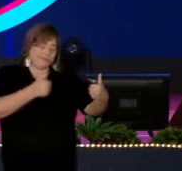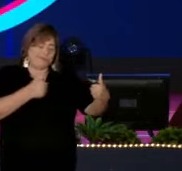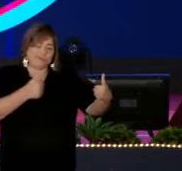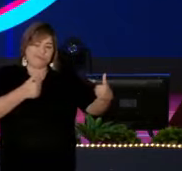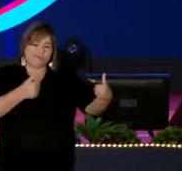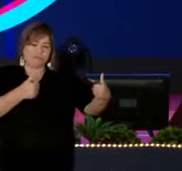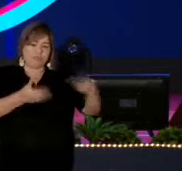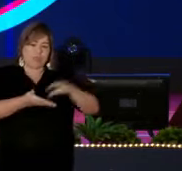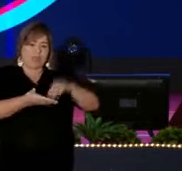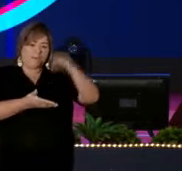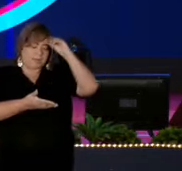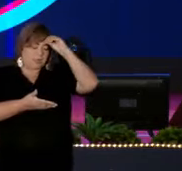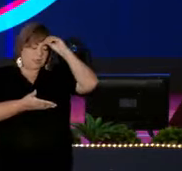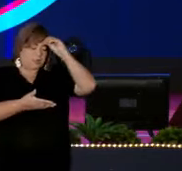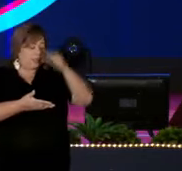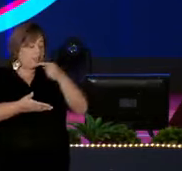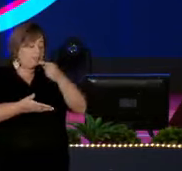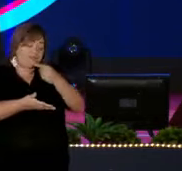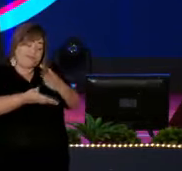hay que aprender a desechar.